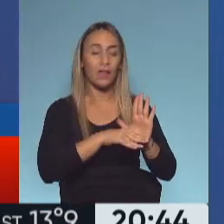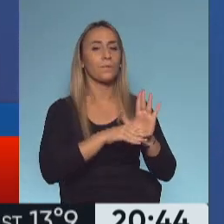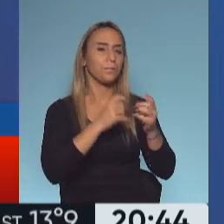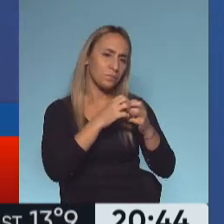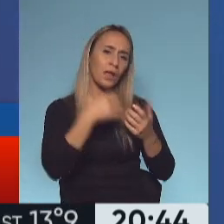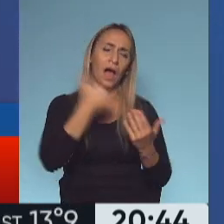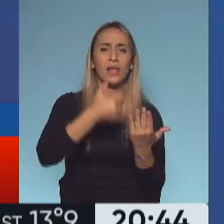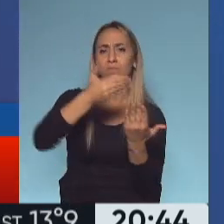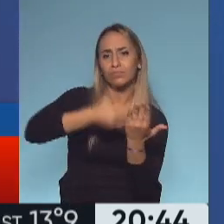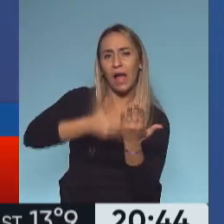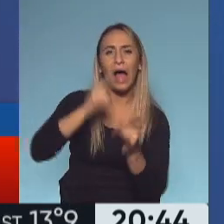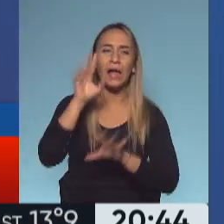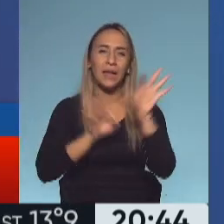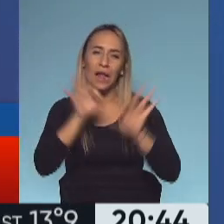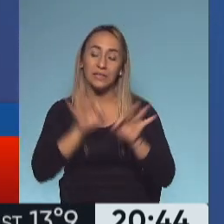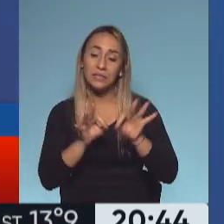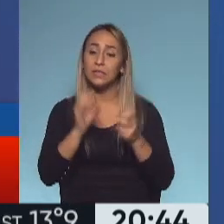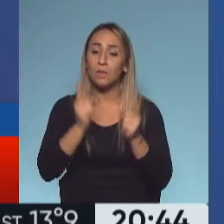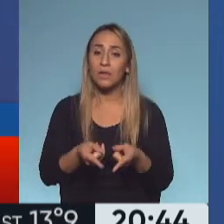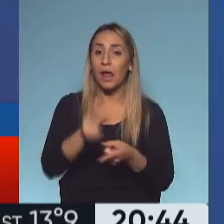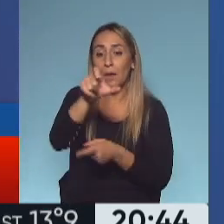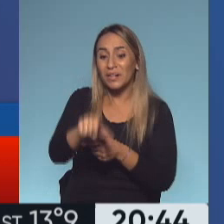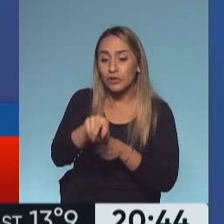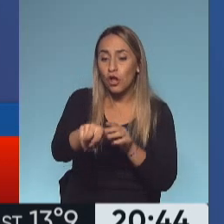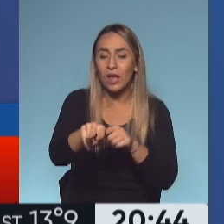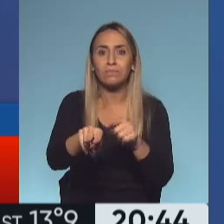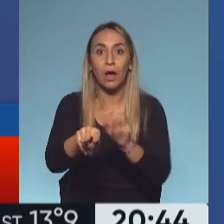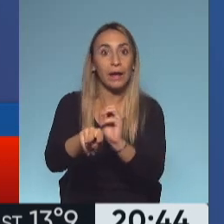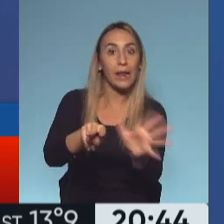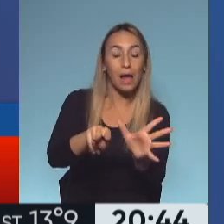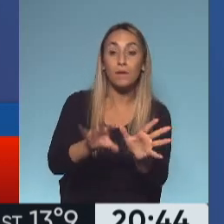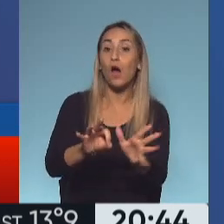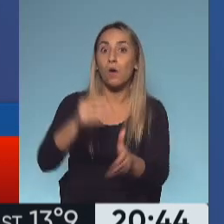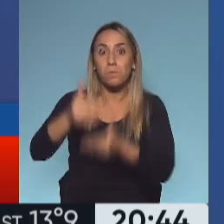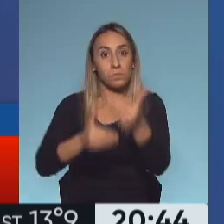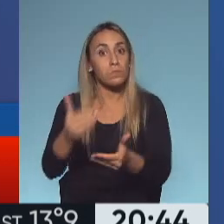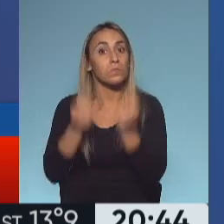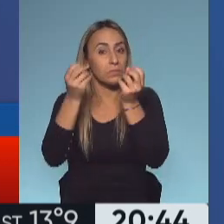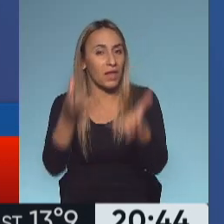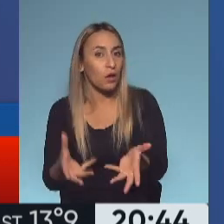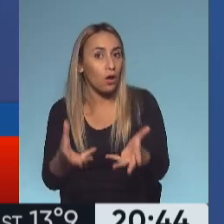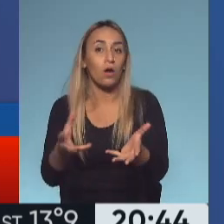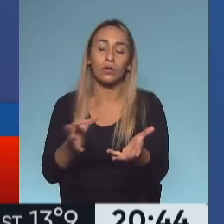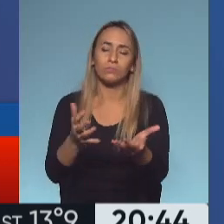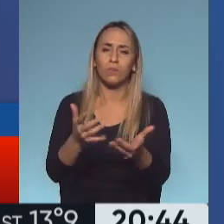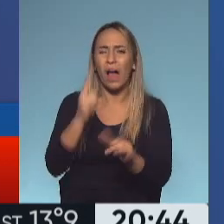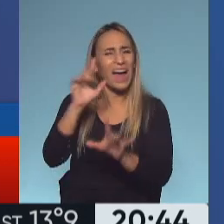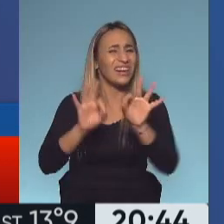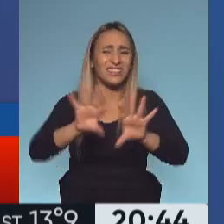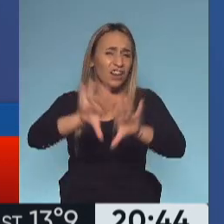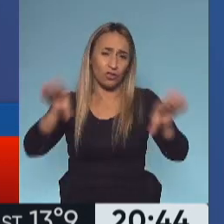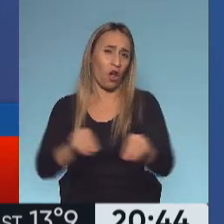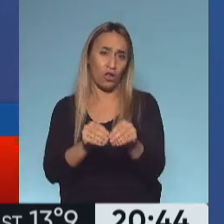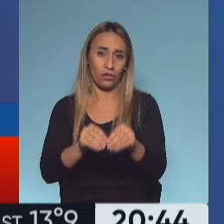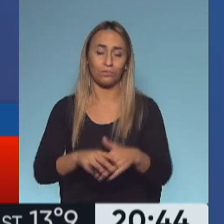parámetros clínicos, en primer lugar ver la gravedad del cuadro, los criterios de recuperación y el pronóstico son los elementos los scores que estamos